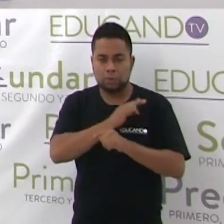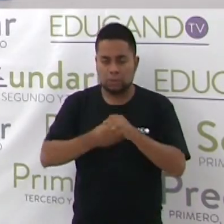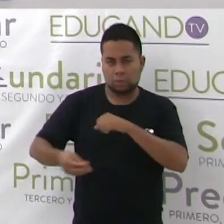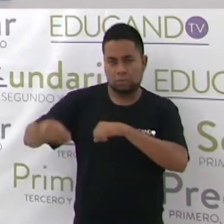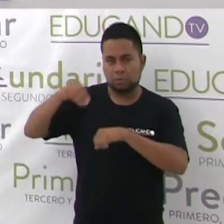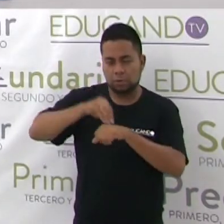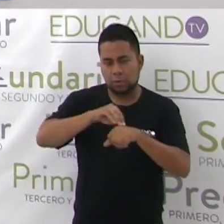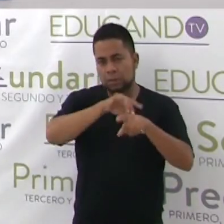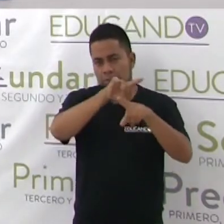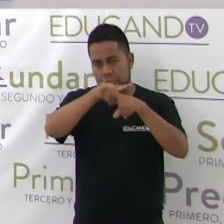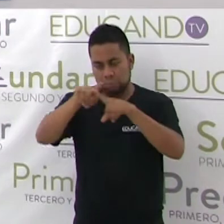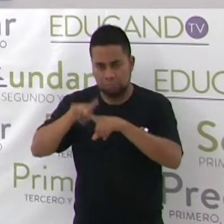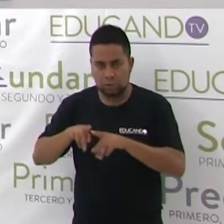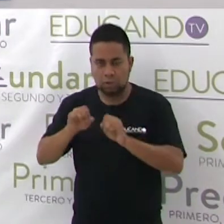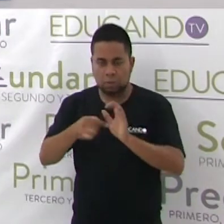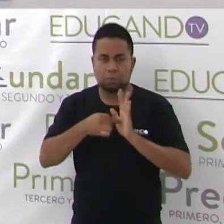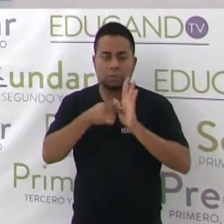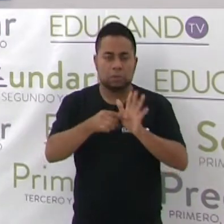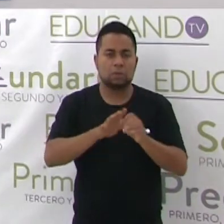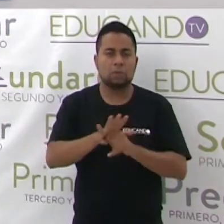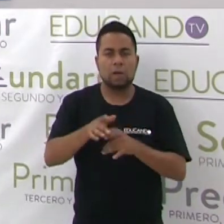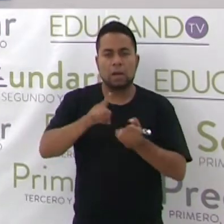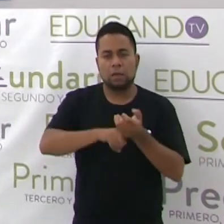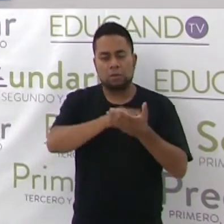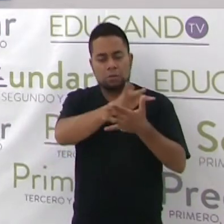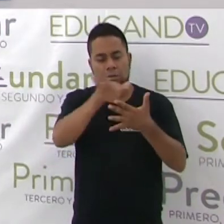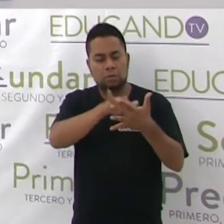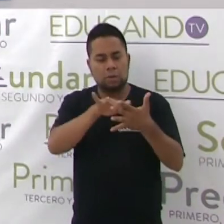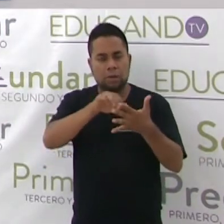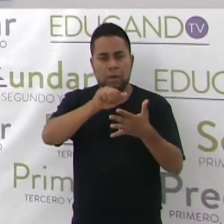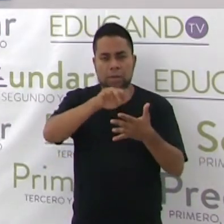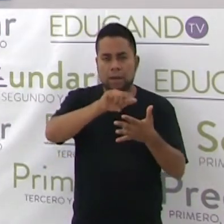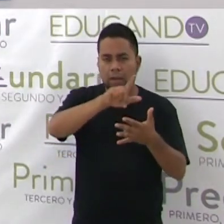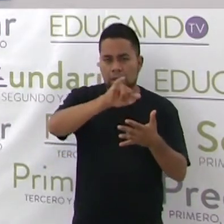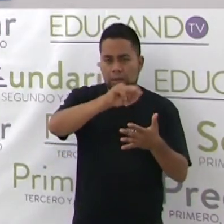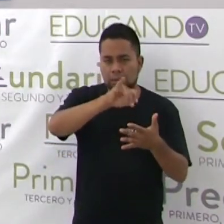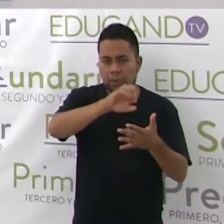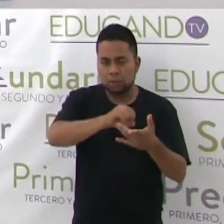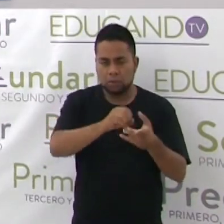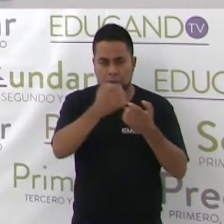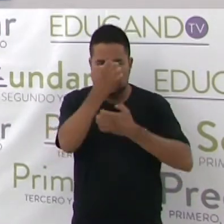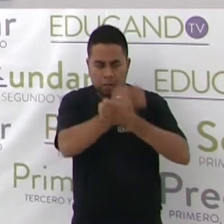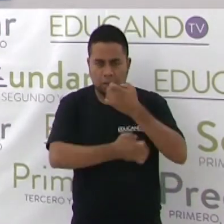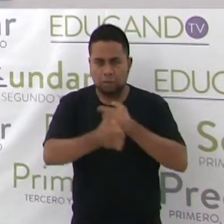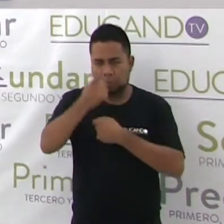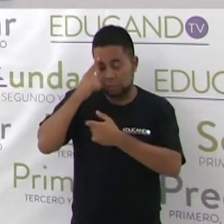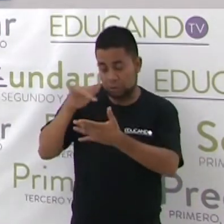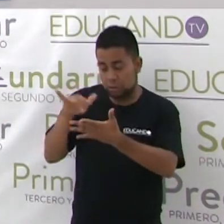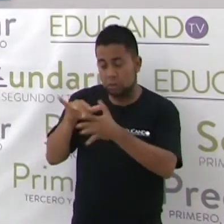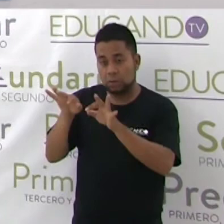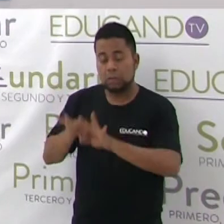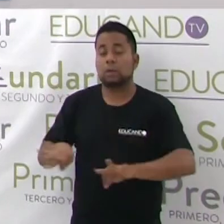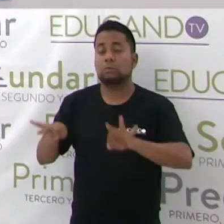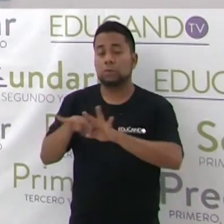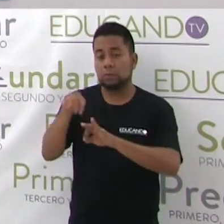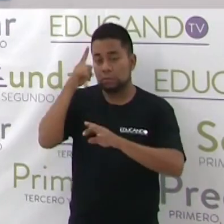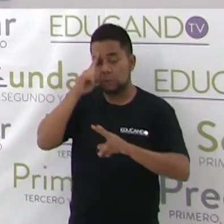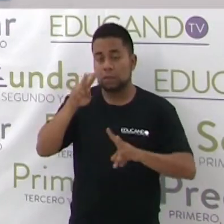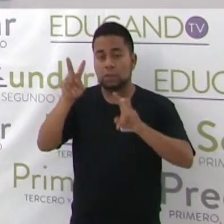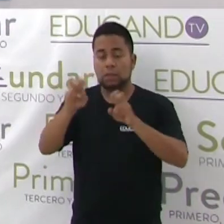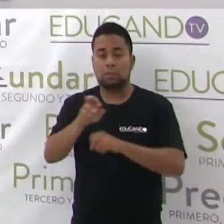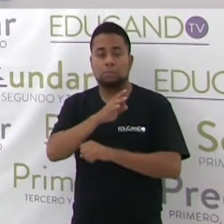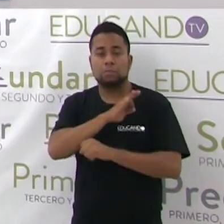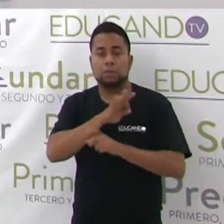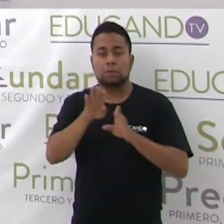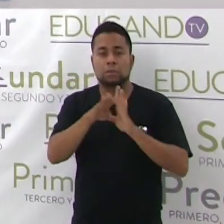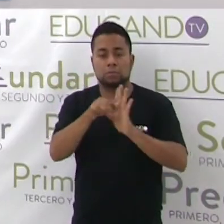representar y tener un texto analítico y un texto importante en nuestro tema para que